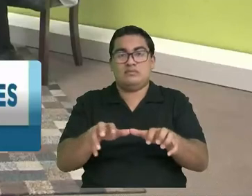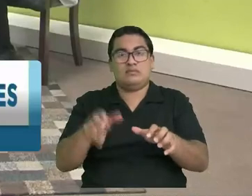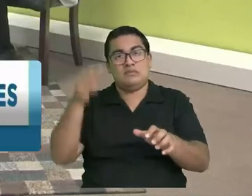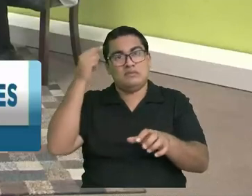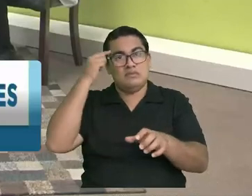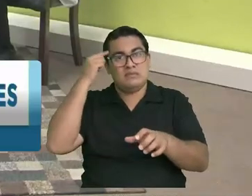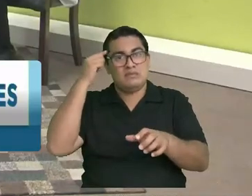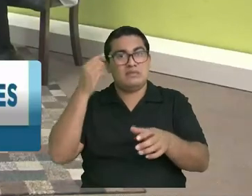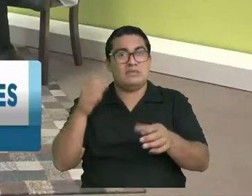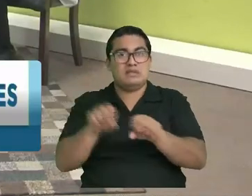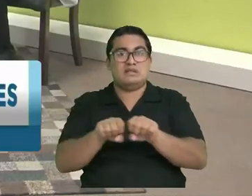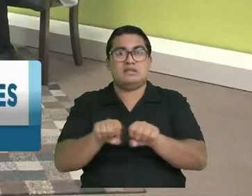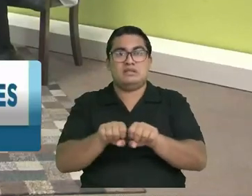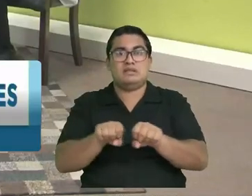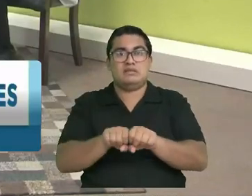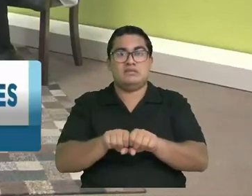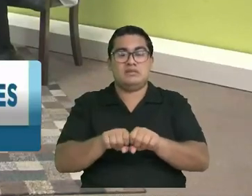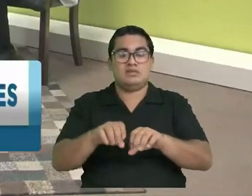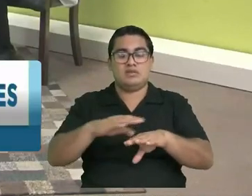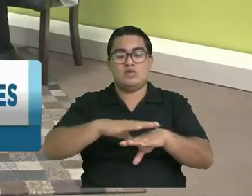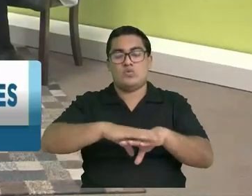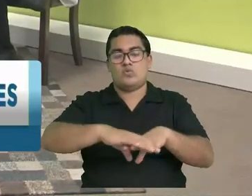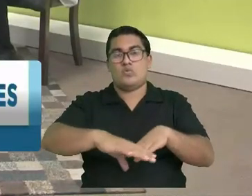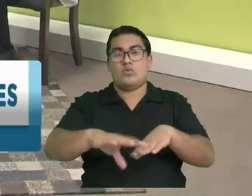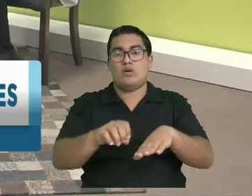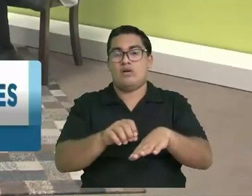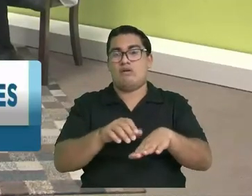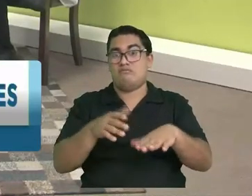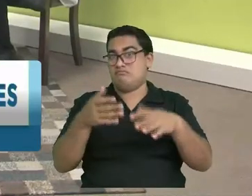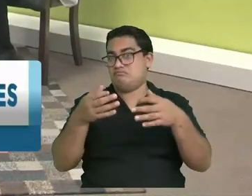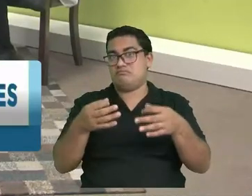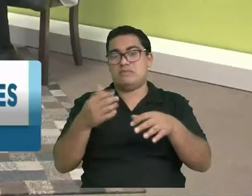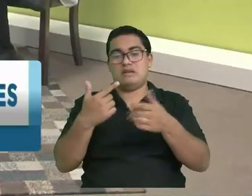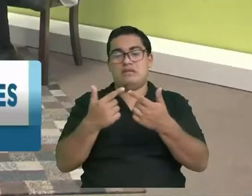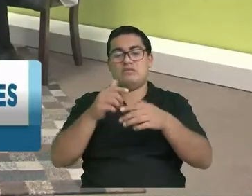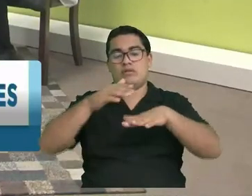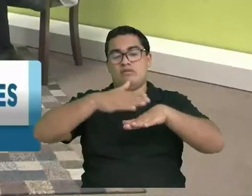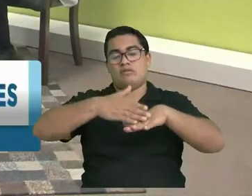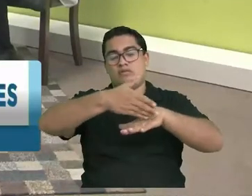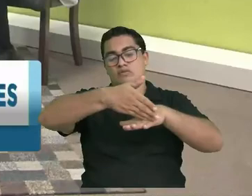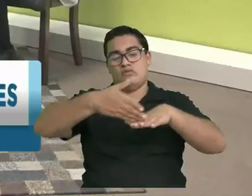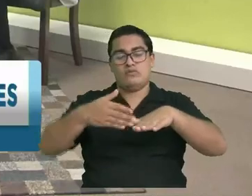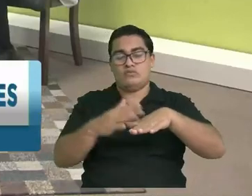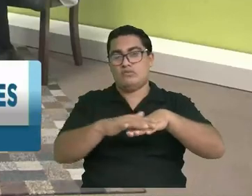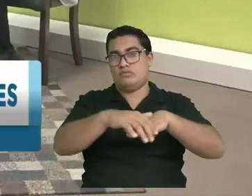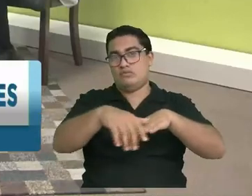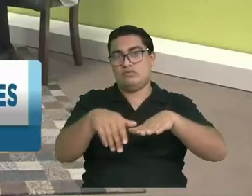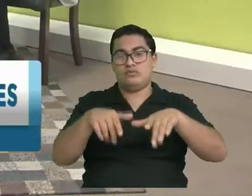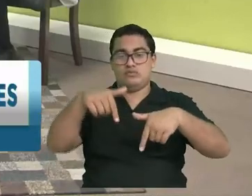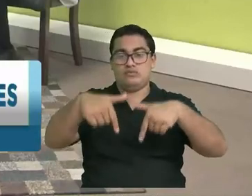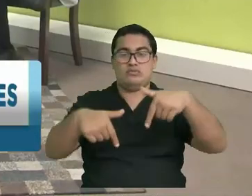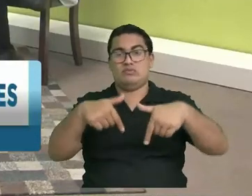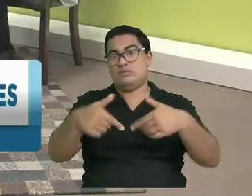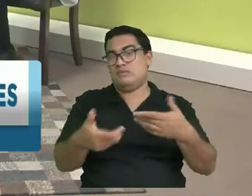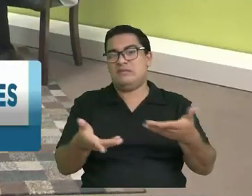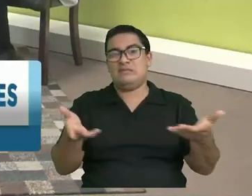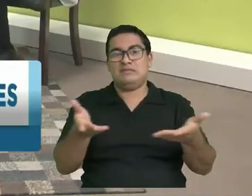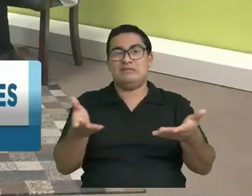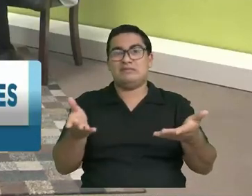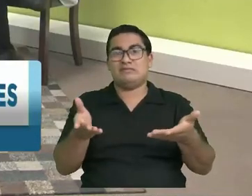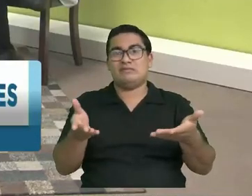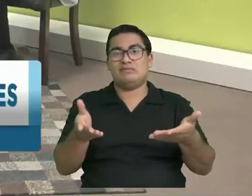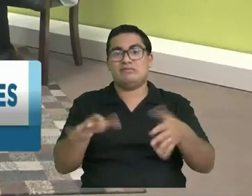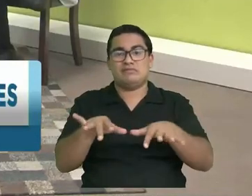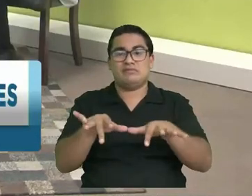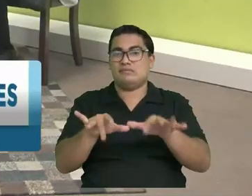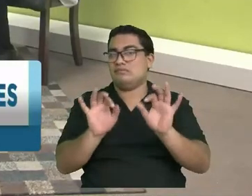entonces se les debe ocurrir usar plataforma o sandalias con tacones que están, van a dejar al descubierto